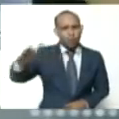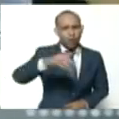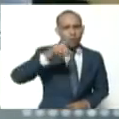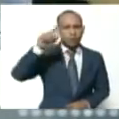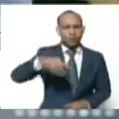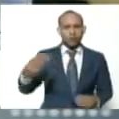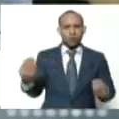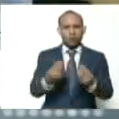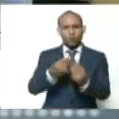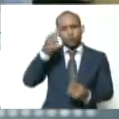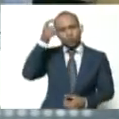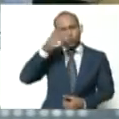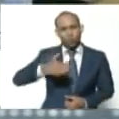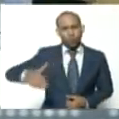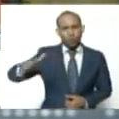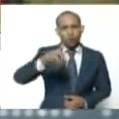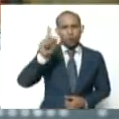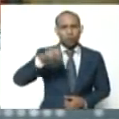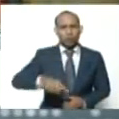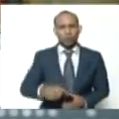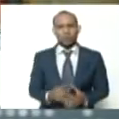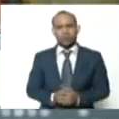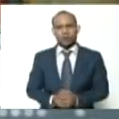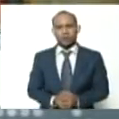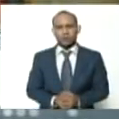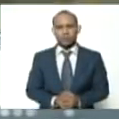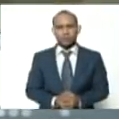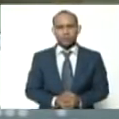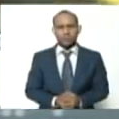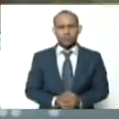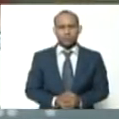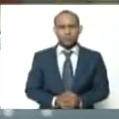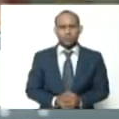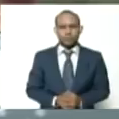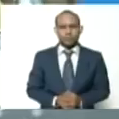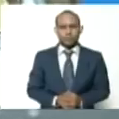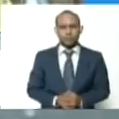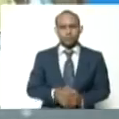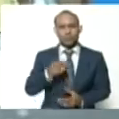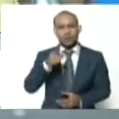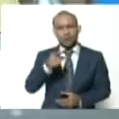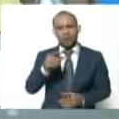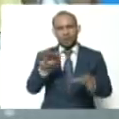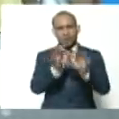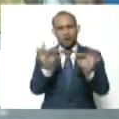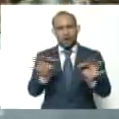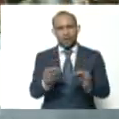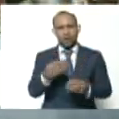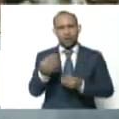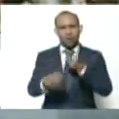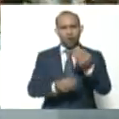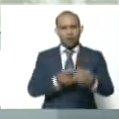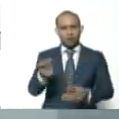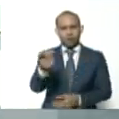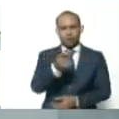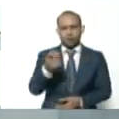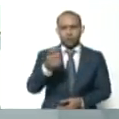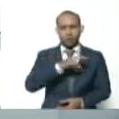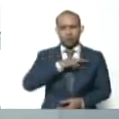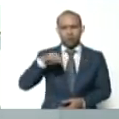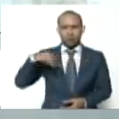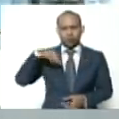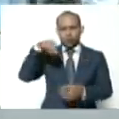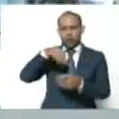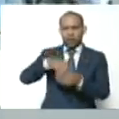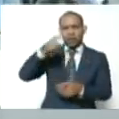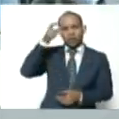con el pueblo y para el pueblo. Esa es la ecuación que tenemos que buscar. Desde el